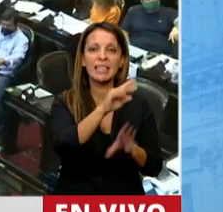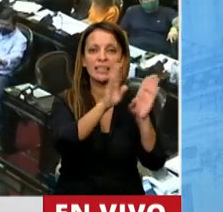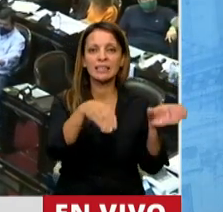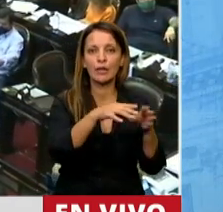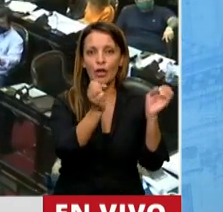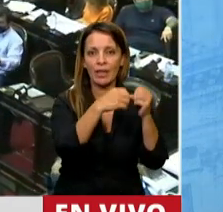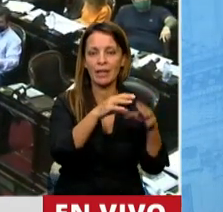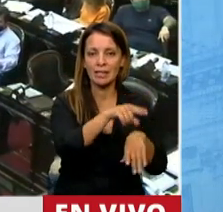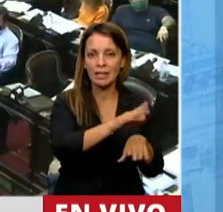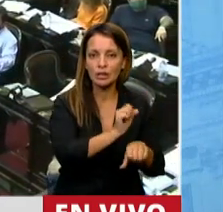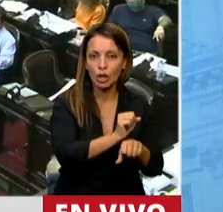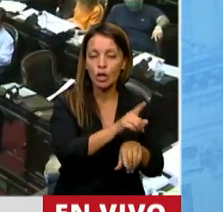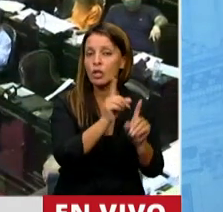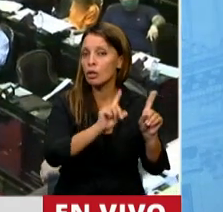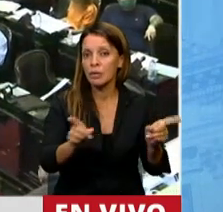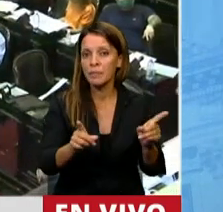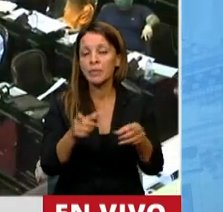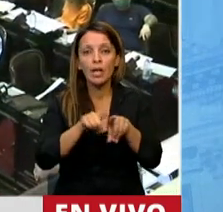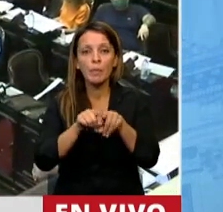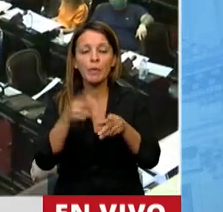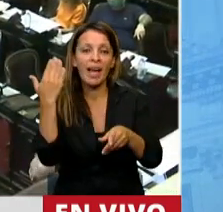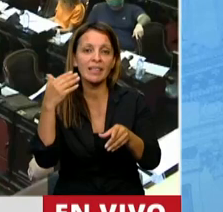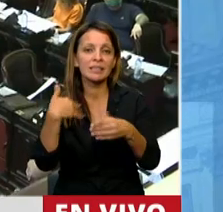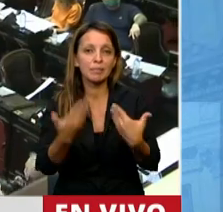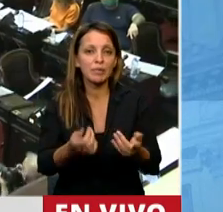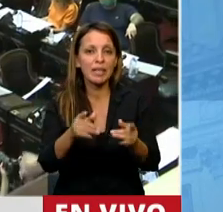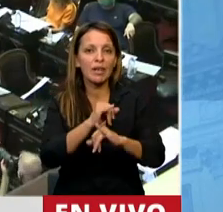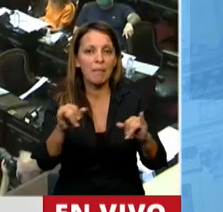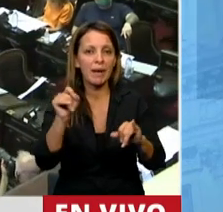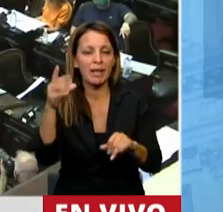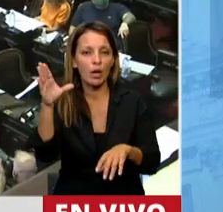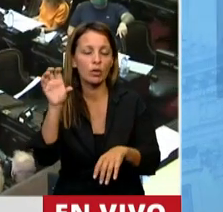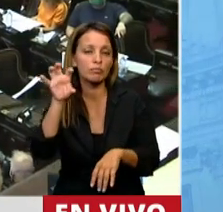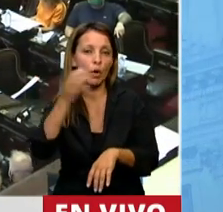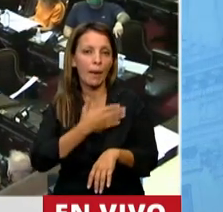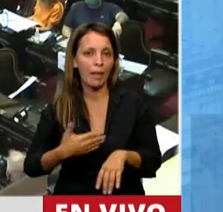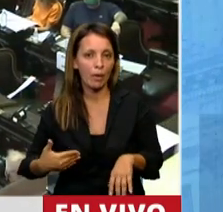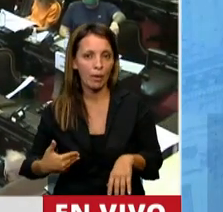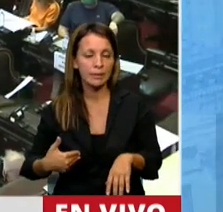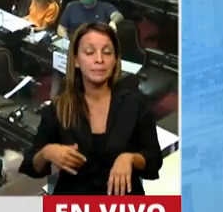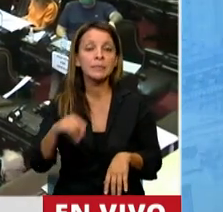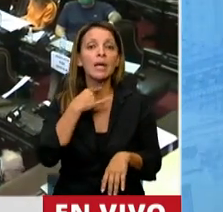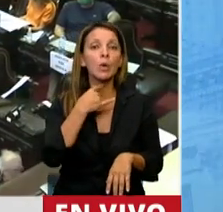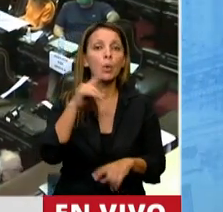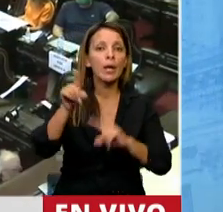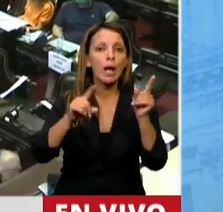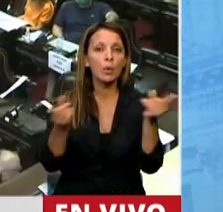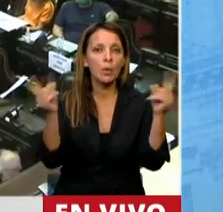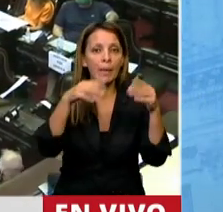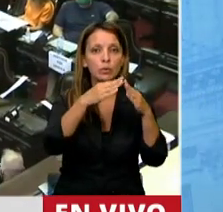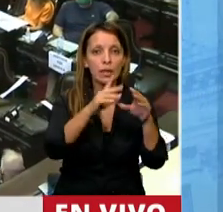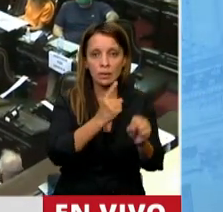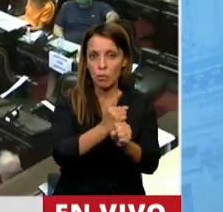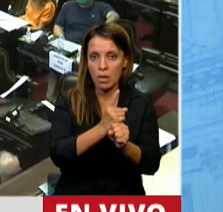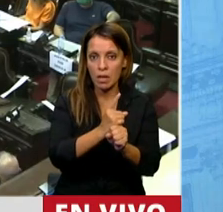ni menos que los hospitales de campaña que usaron muchos gobernadores. Ya termino. En Jujuy los estudiantes jujeños no pudieron volver a sus casas, aún declarando sus